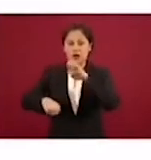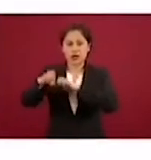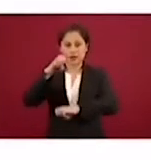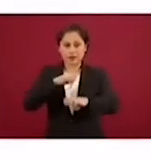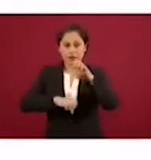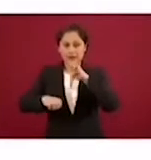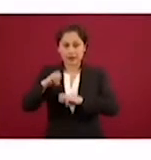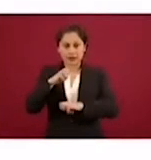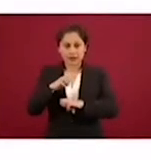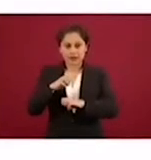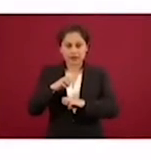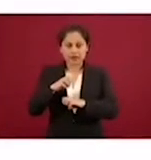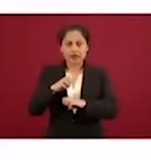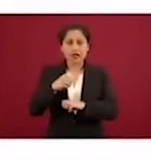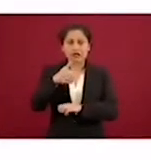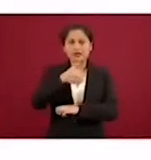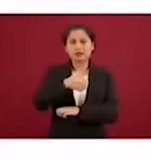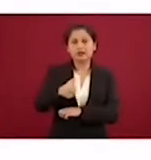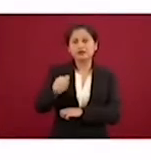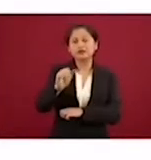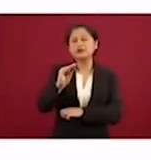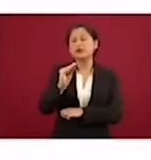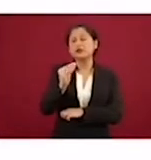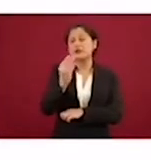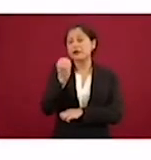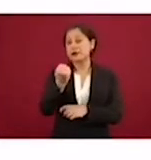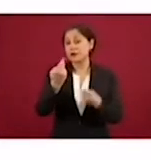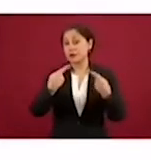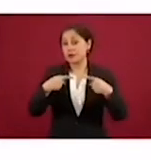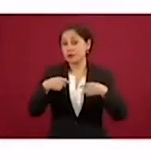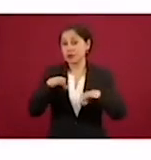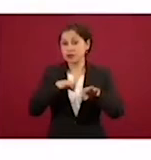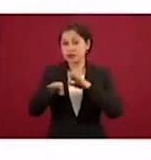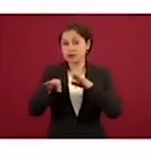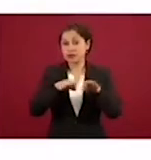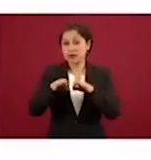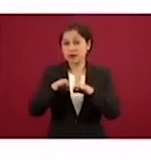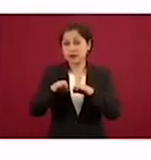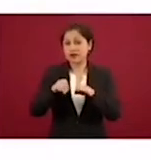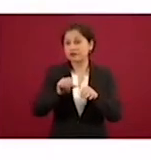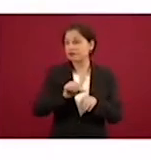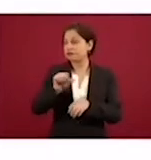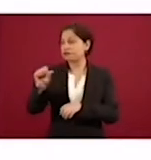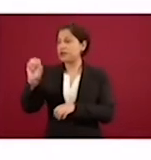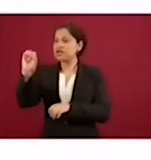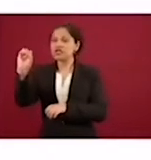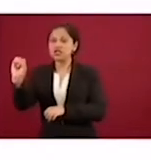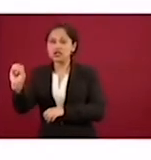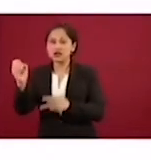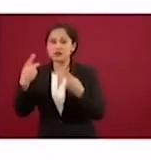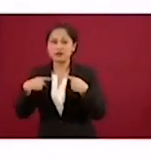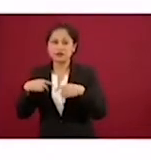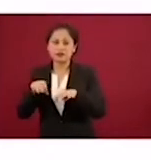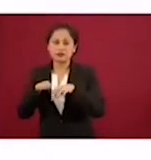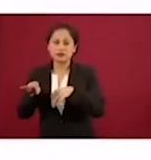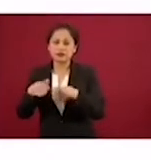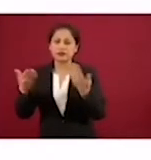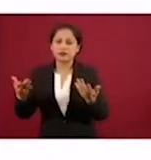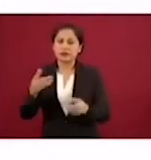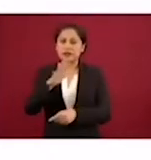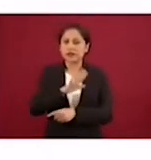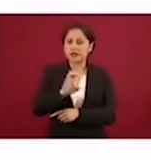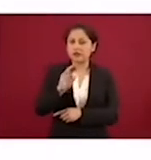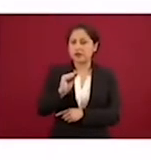a 669 trabajadores y se queda con cero, o a 597 trabajadores y se